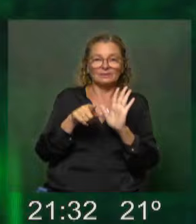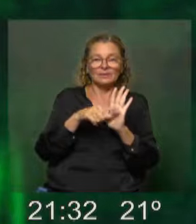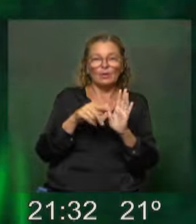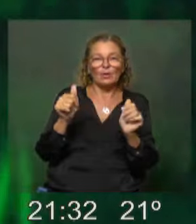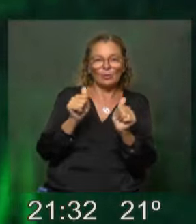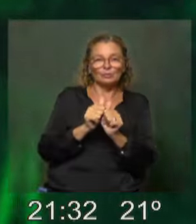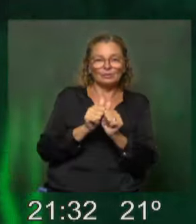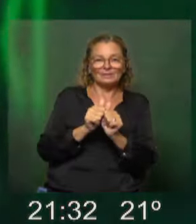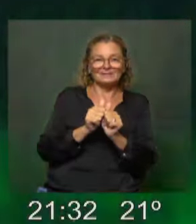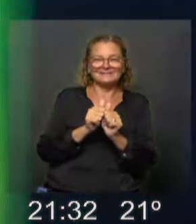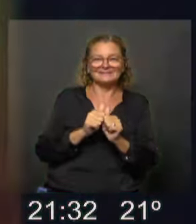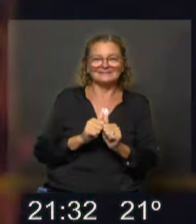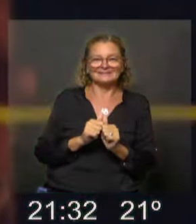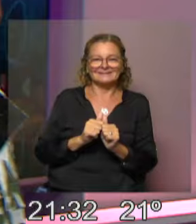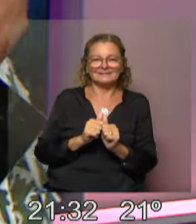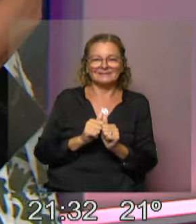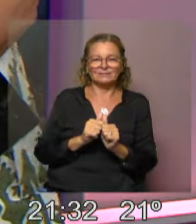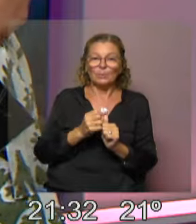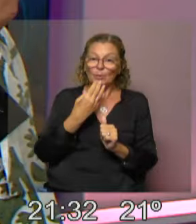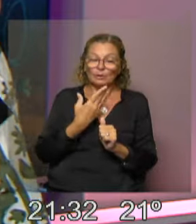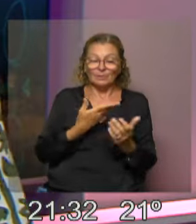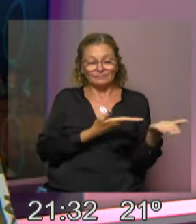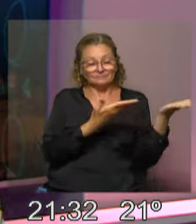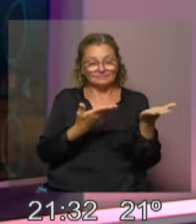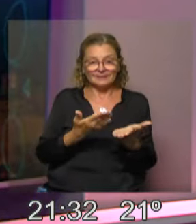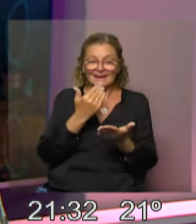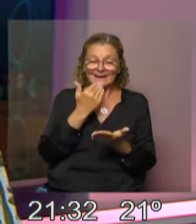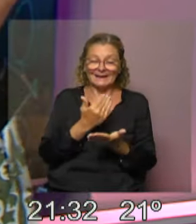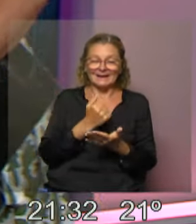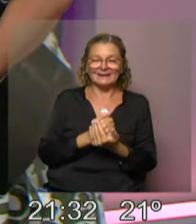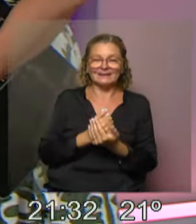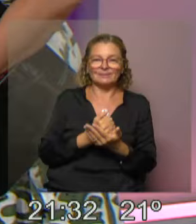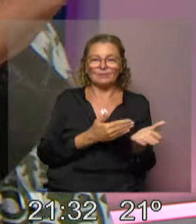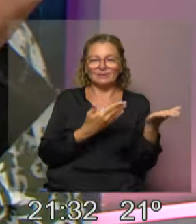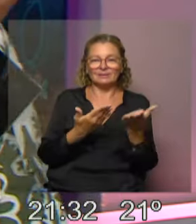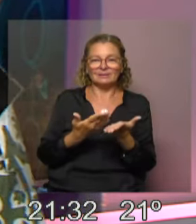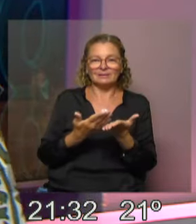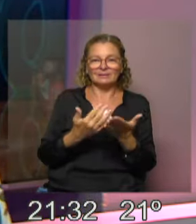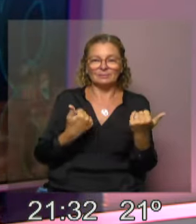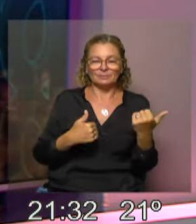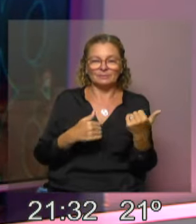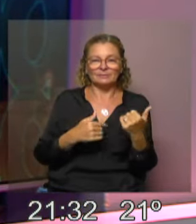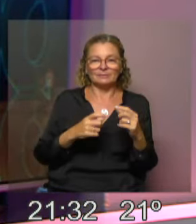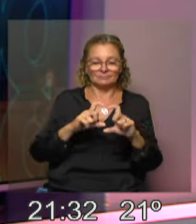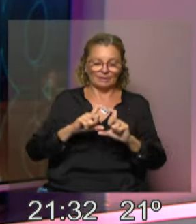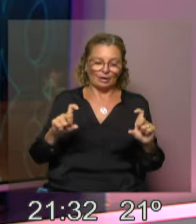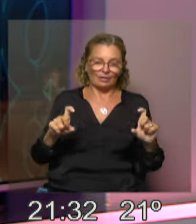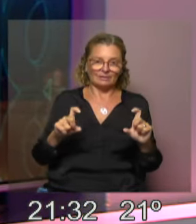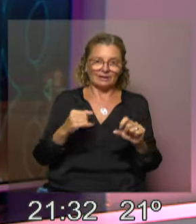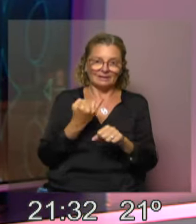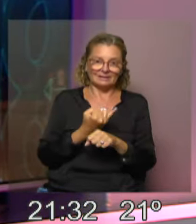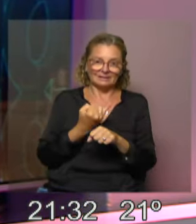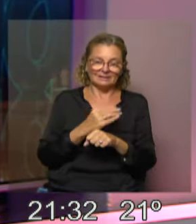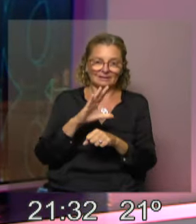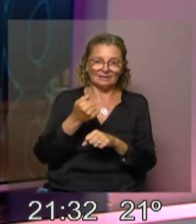la par. Genial. Bueno, entonces... Gracias, Cata. Gracias a ustedes por la invitación. Cata sea pronta, la pueden seguir en